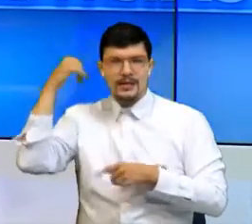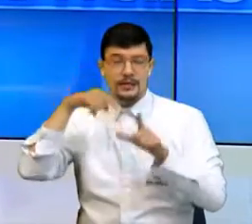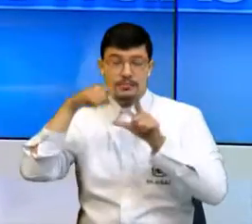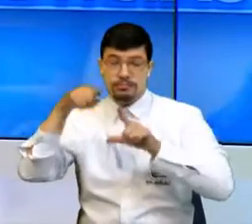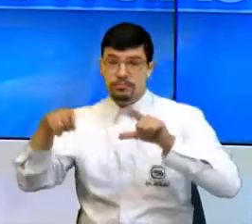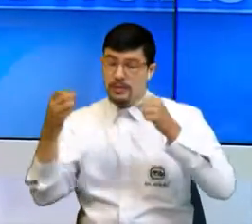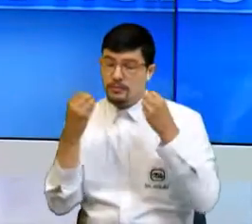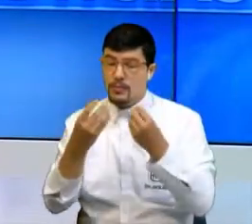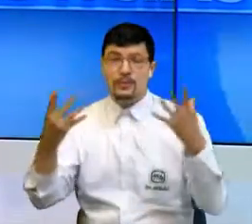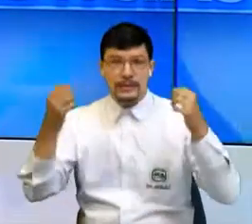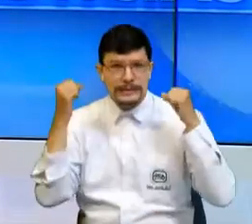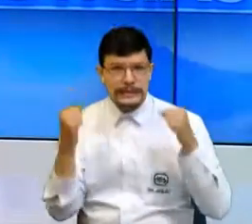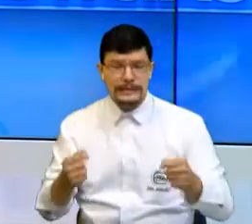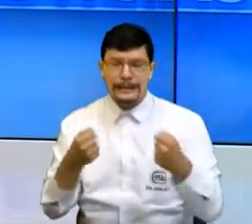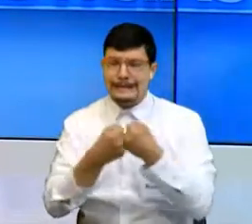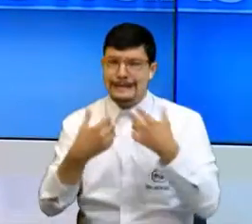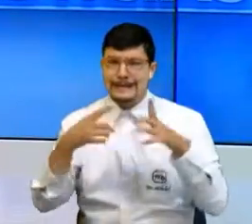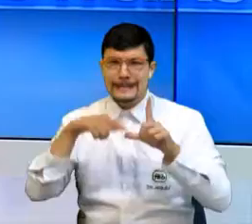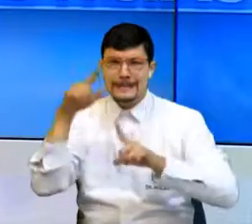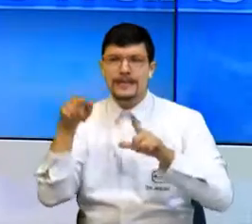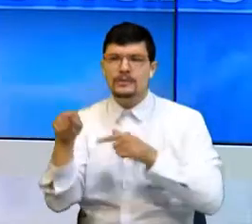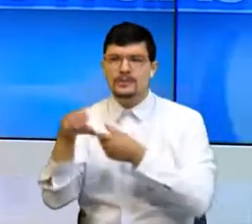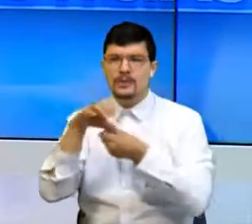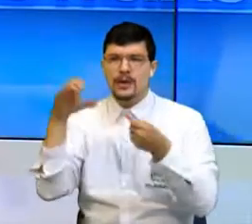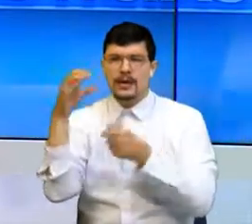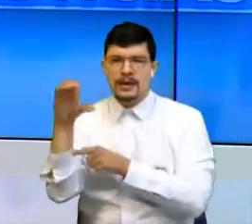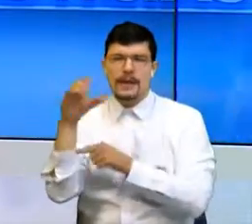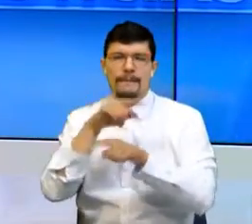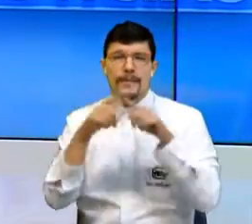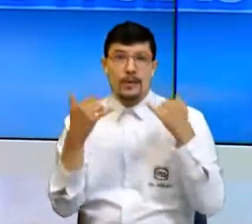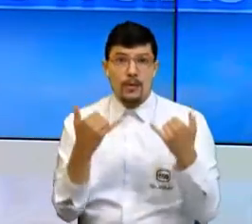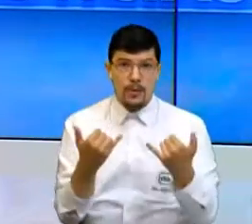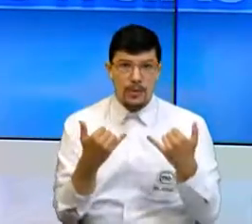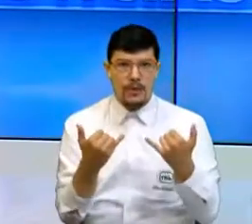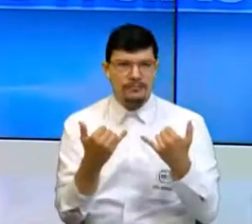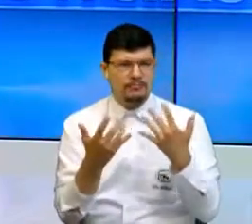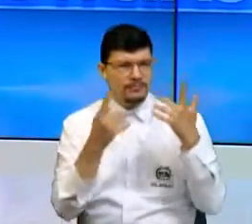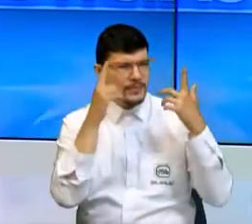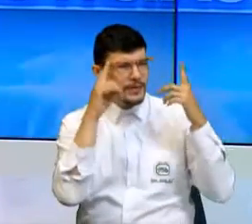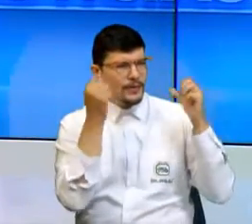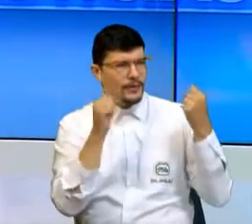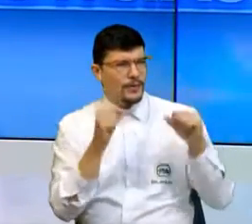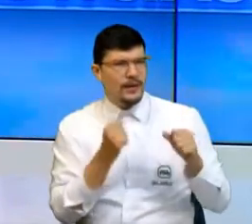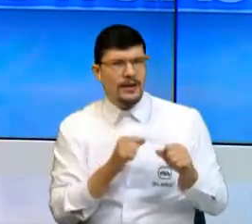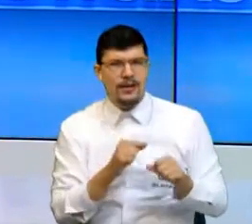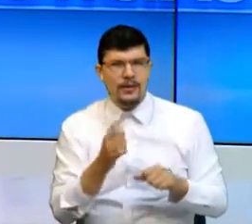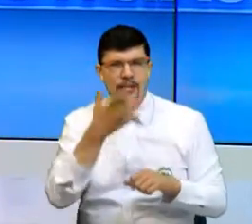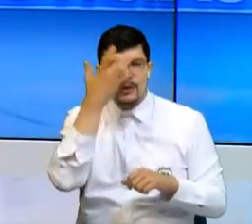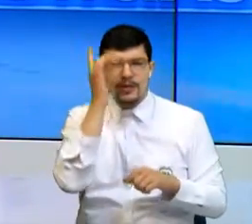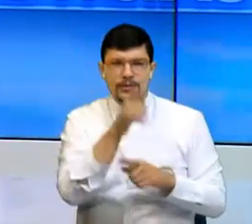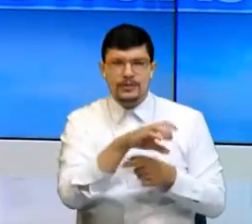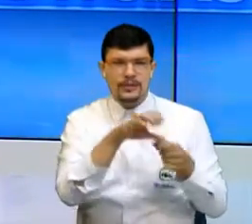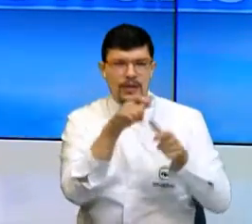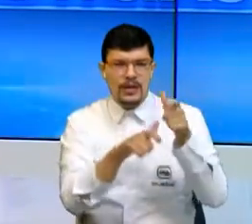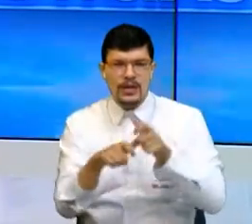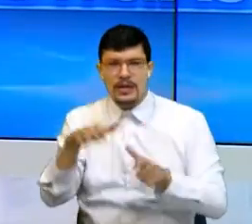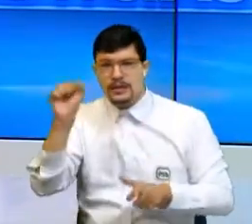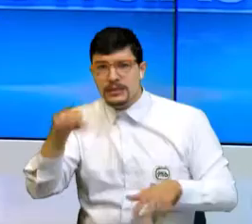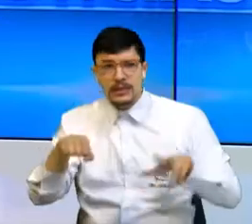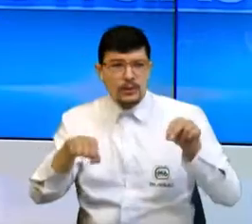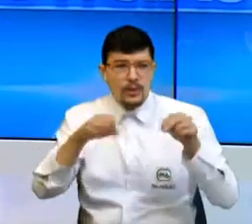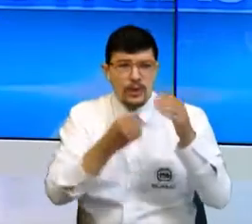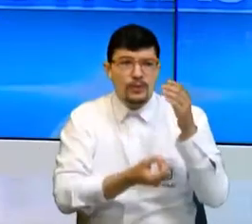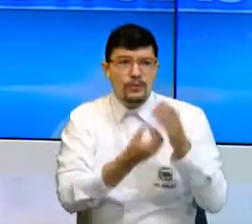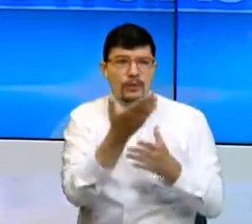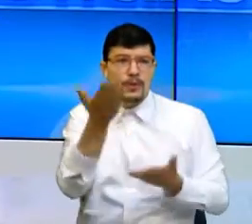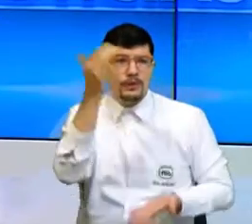cifras de accidentalidad que se registran en la ciudad. Hoy existe zozobra por parte de la ciudadanía de no saber si se encuentran o no